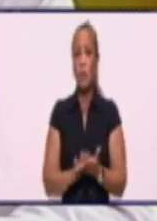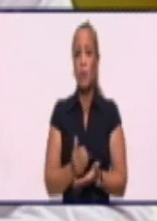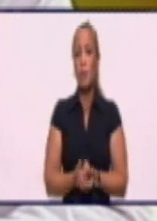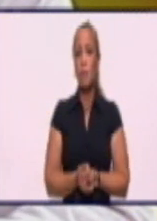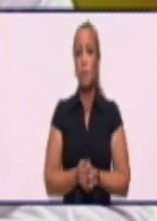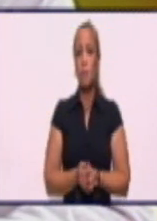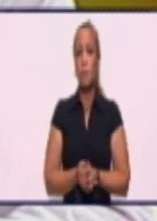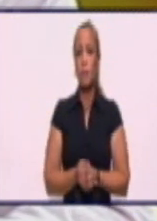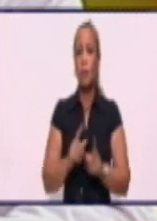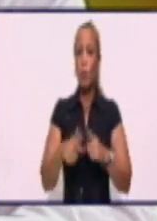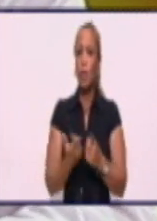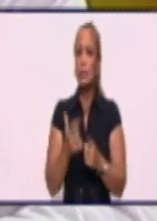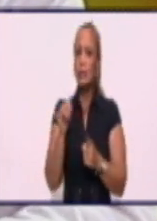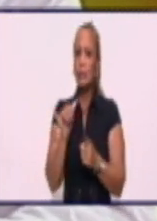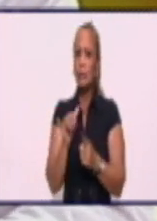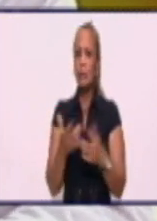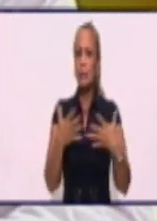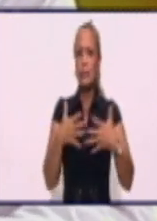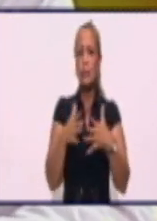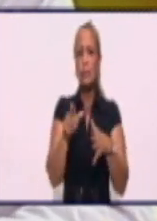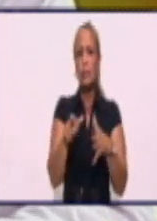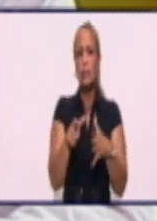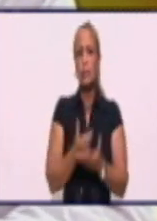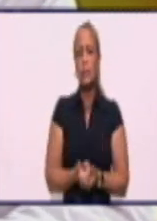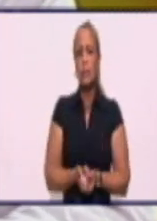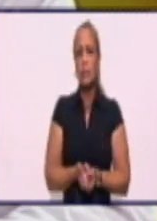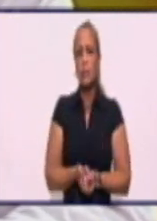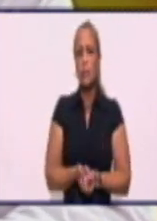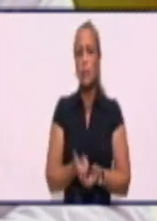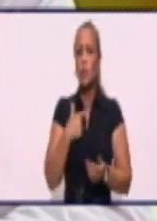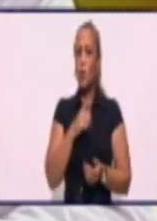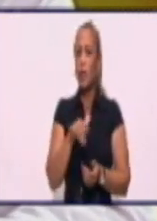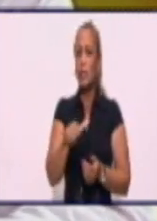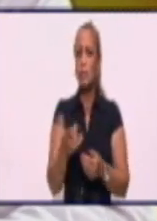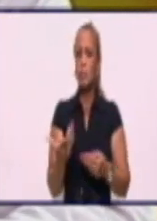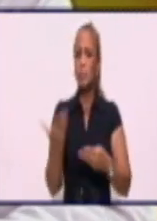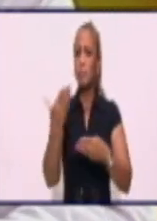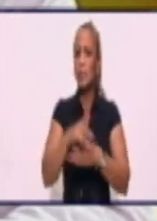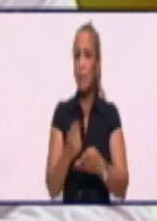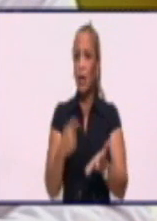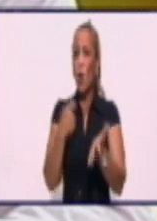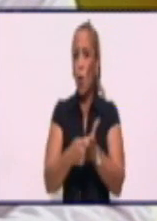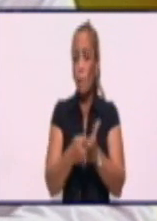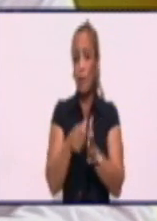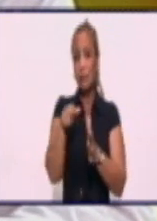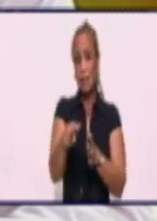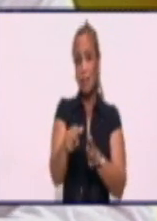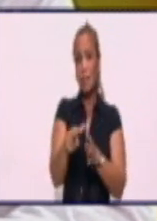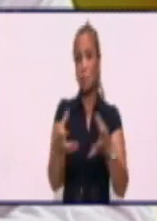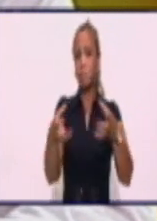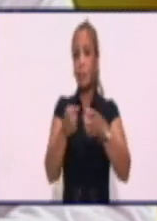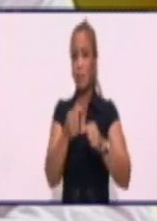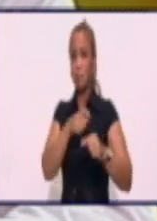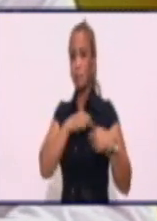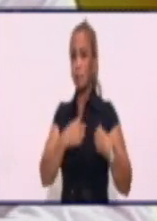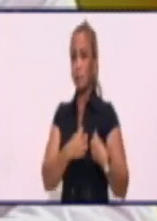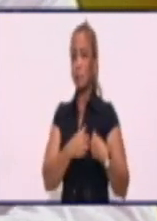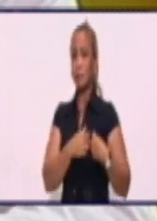firma estadounidense y esta misma nos impide la compra de estos medicamentos, de este equipo y sobre